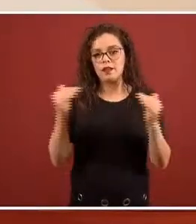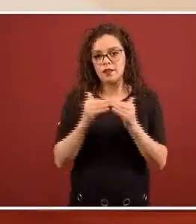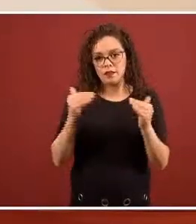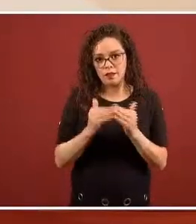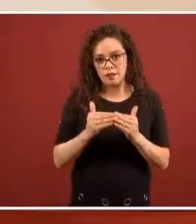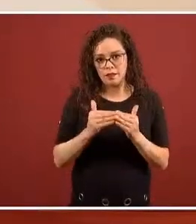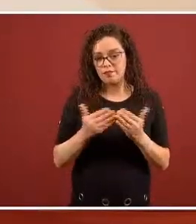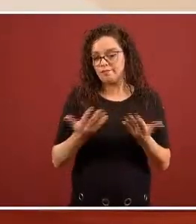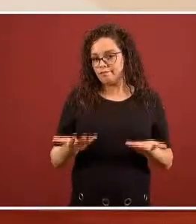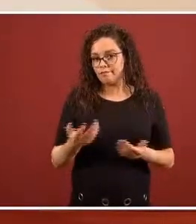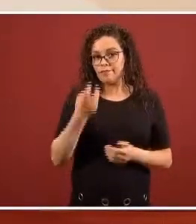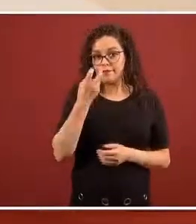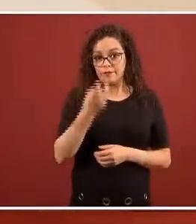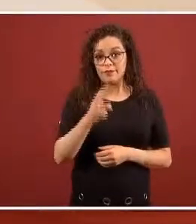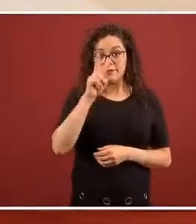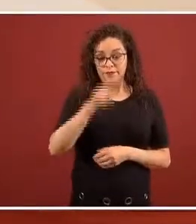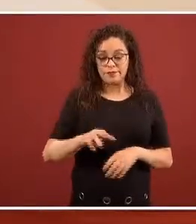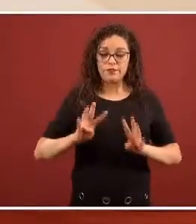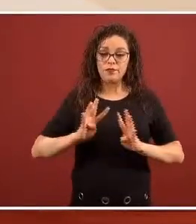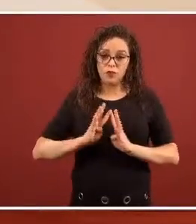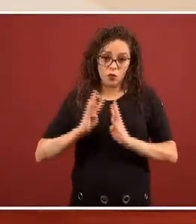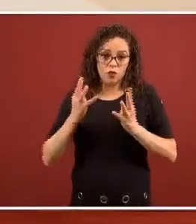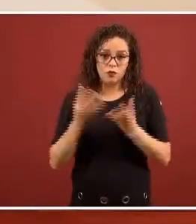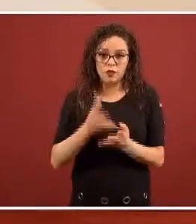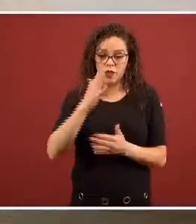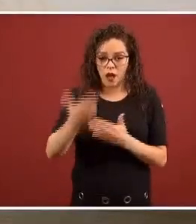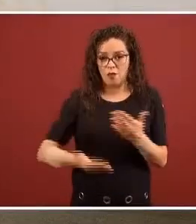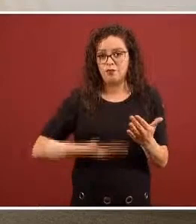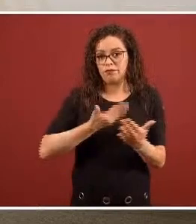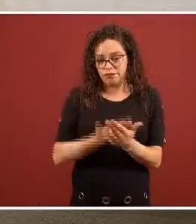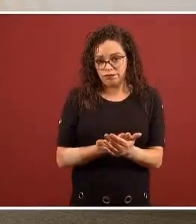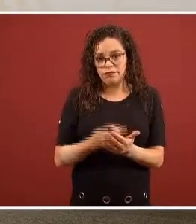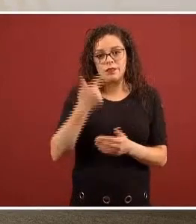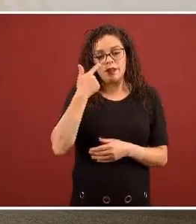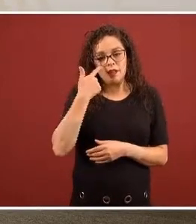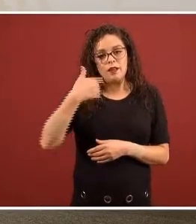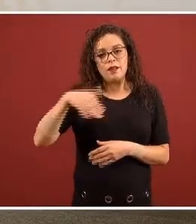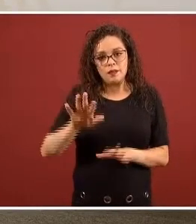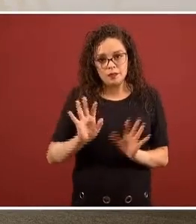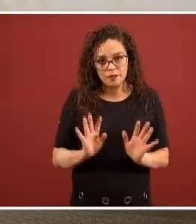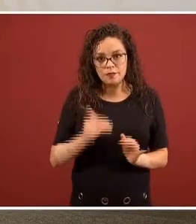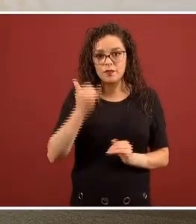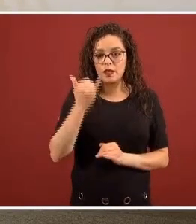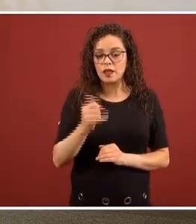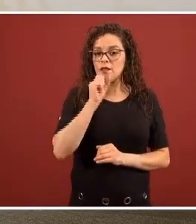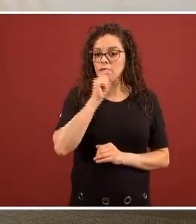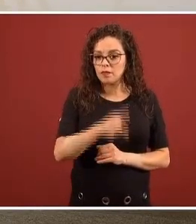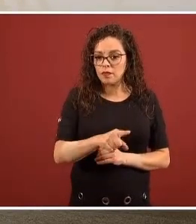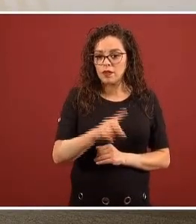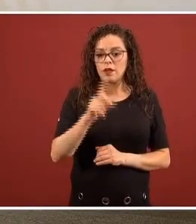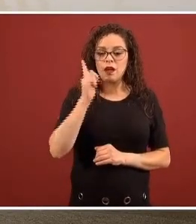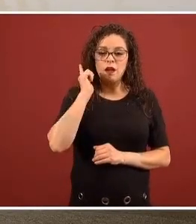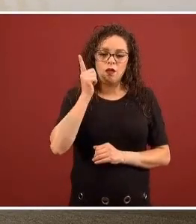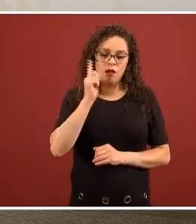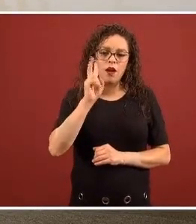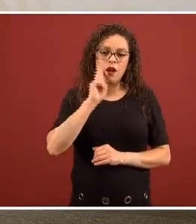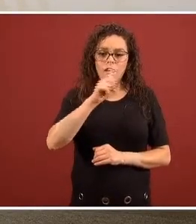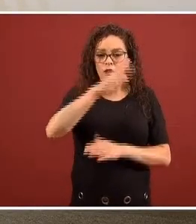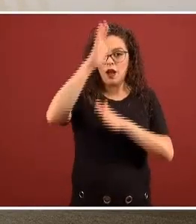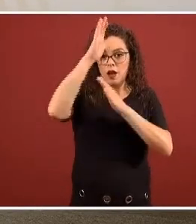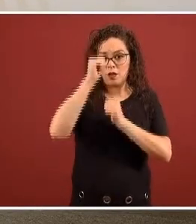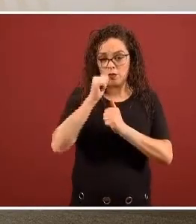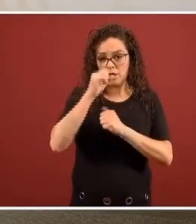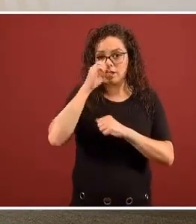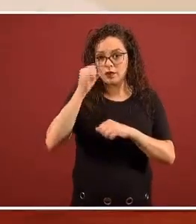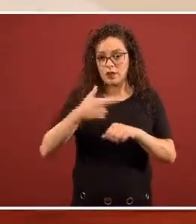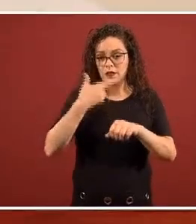Entonces, el Consejo se le ha propuesto esto y se le ha propuesto como un acuerdo que la Secretaría de Salud